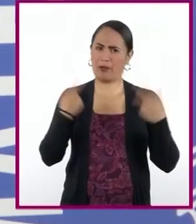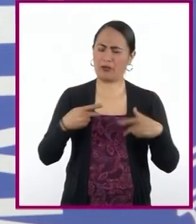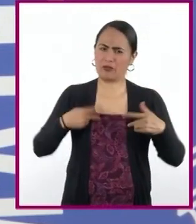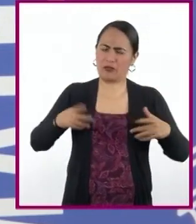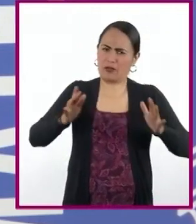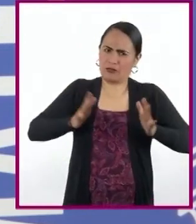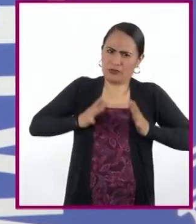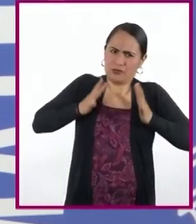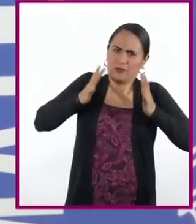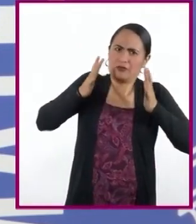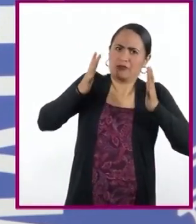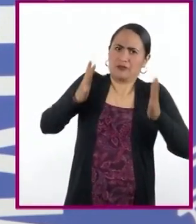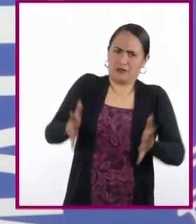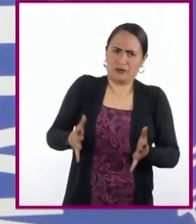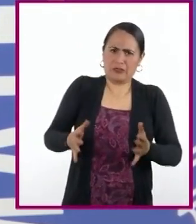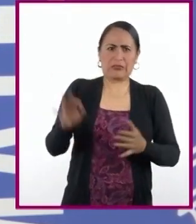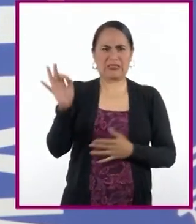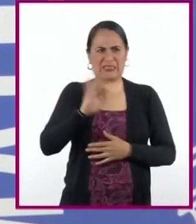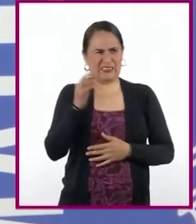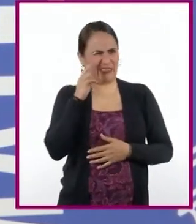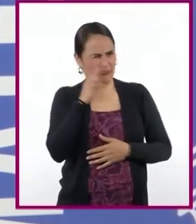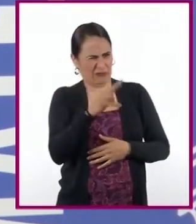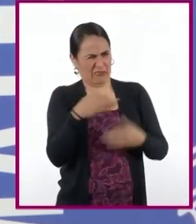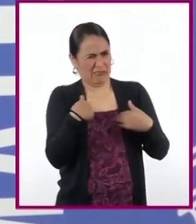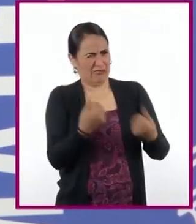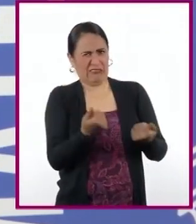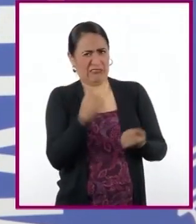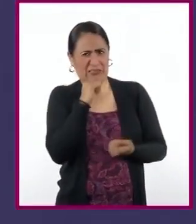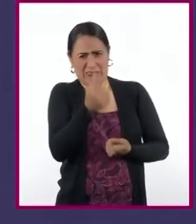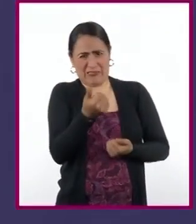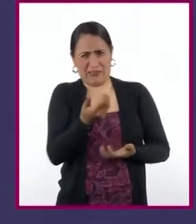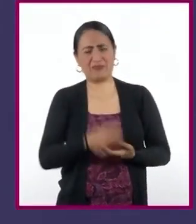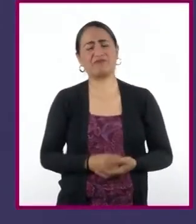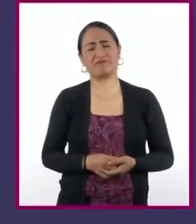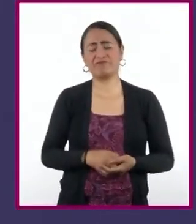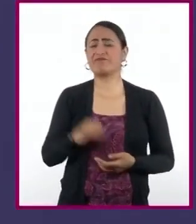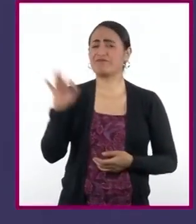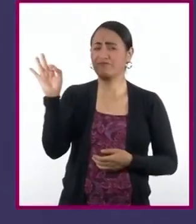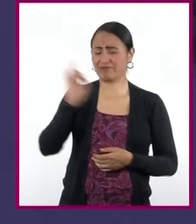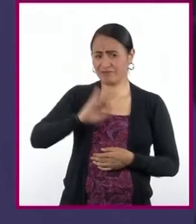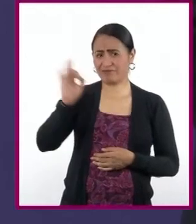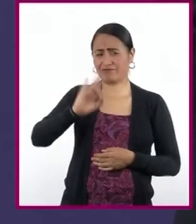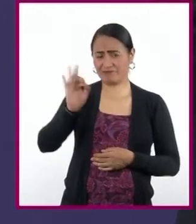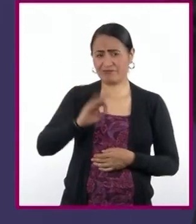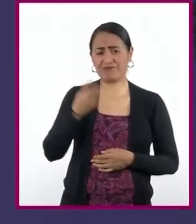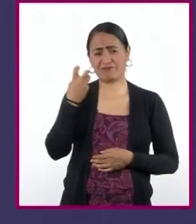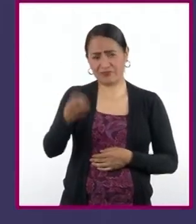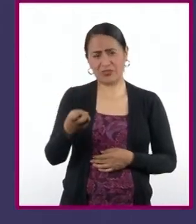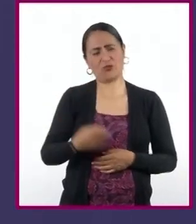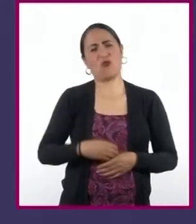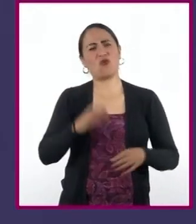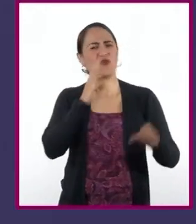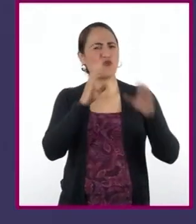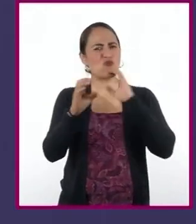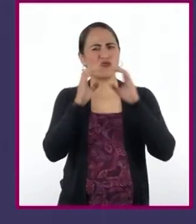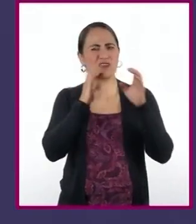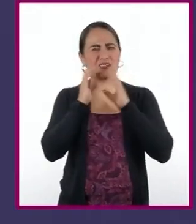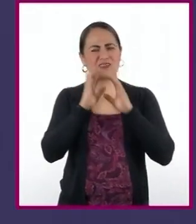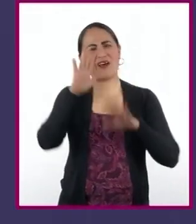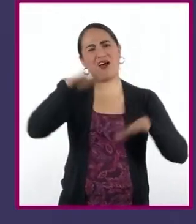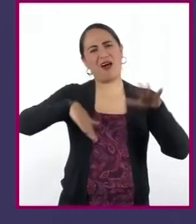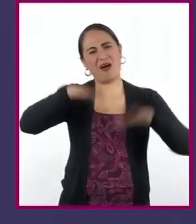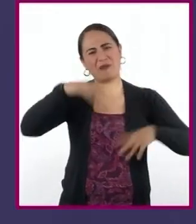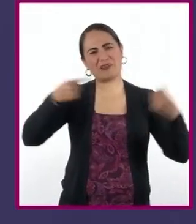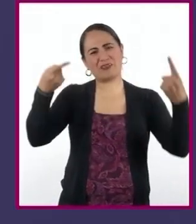y probablemente al principio no te entendería nada, ¿eh? Sí, es muy posible. Esta situación comunicativa es la contraparte de